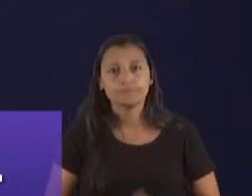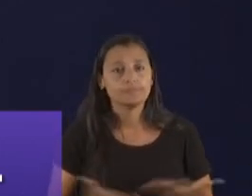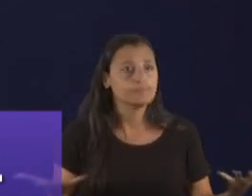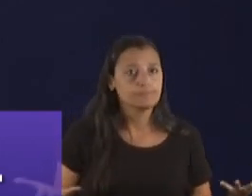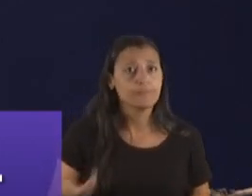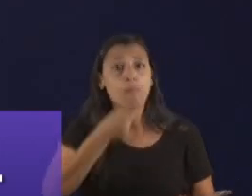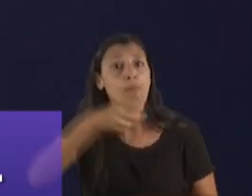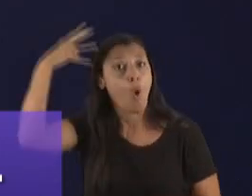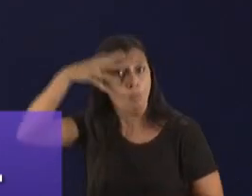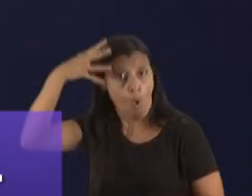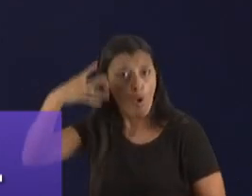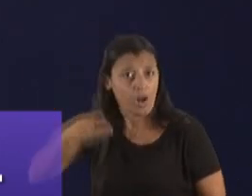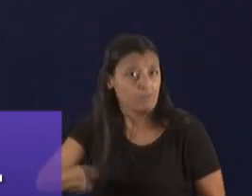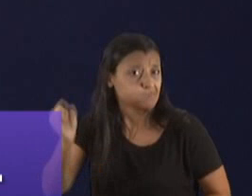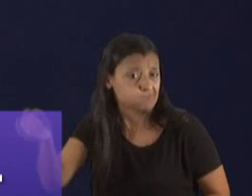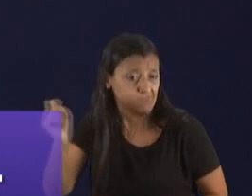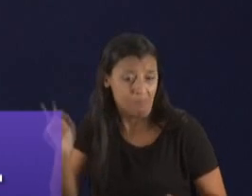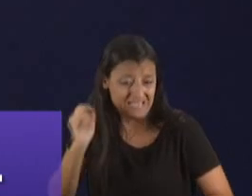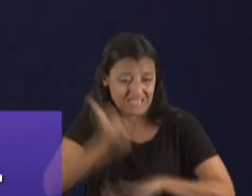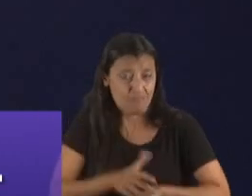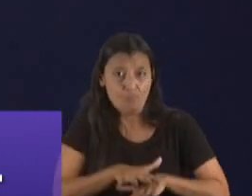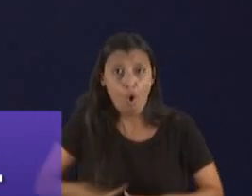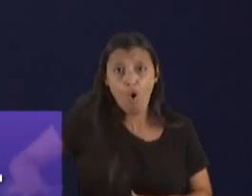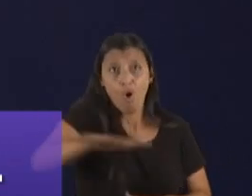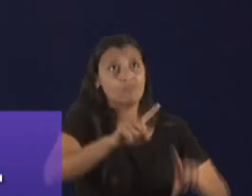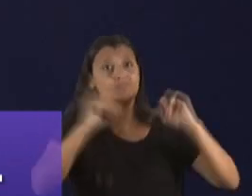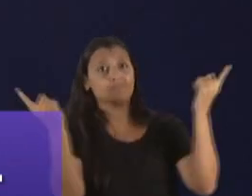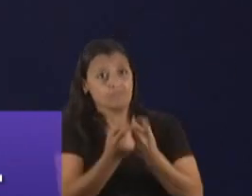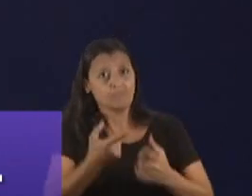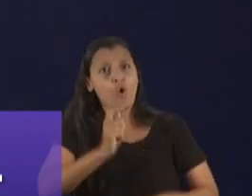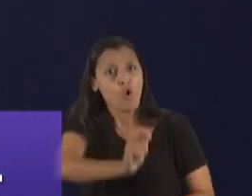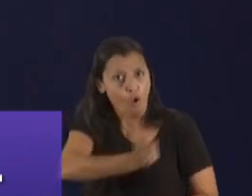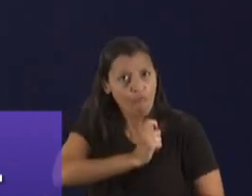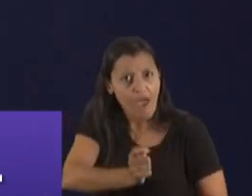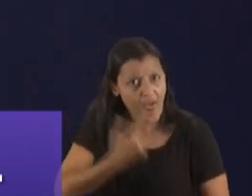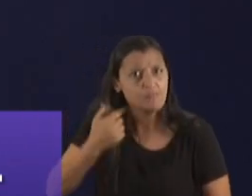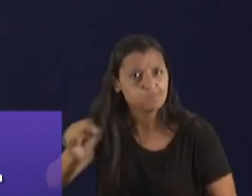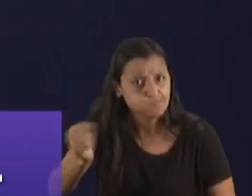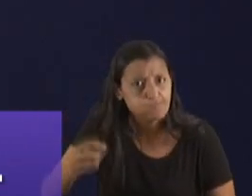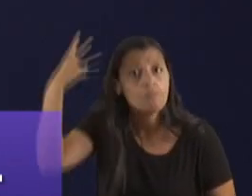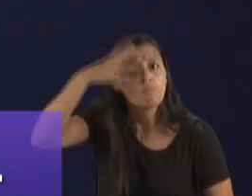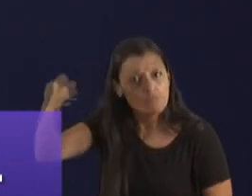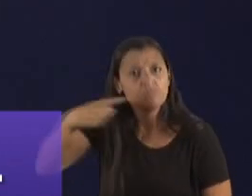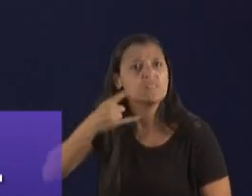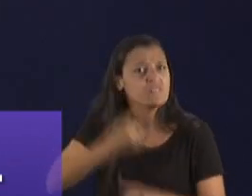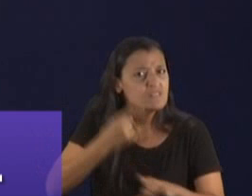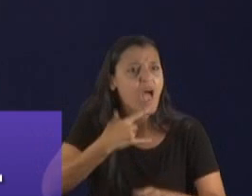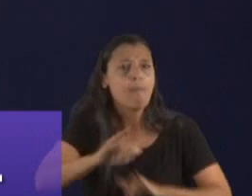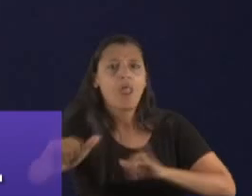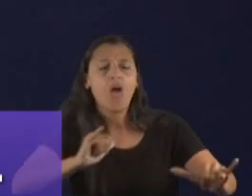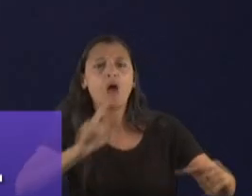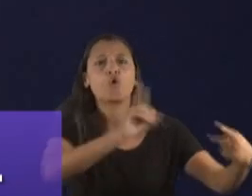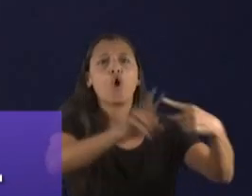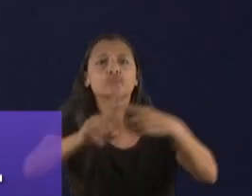Patricia Bullrich ha dado conferencias de prensa en esta misma sala, es una ministra que efectivamente habla bastante con los medios. no sé